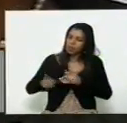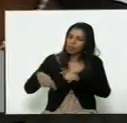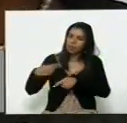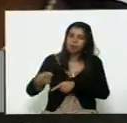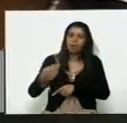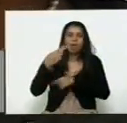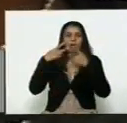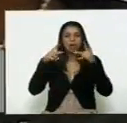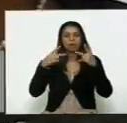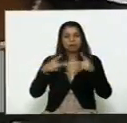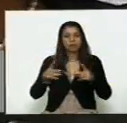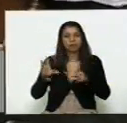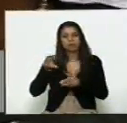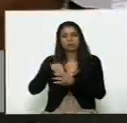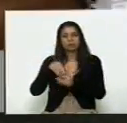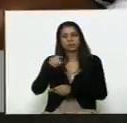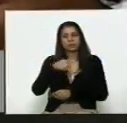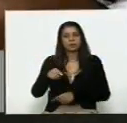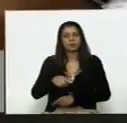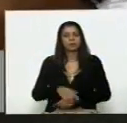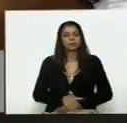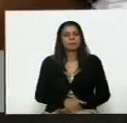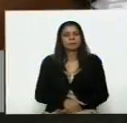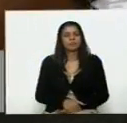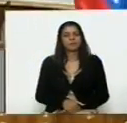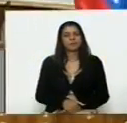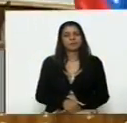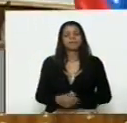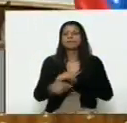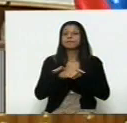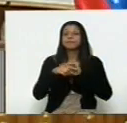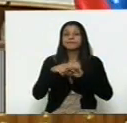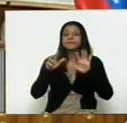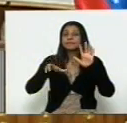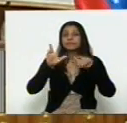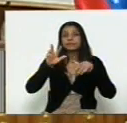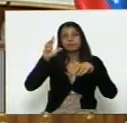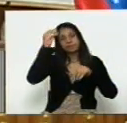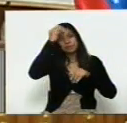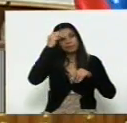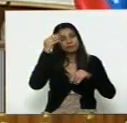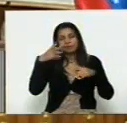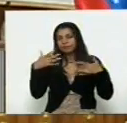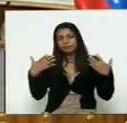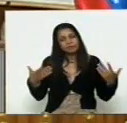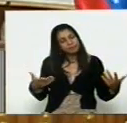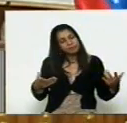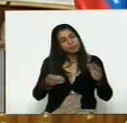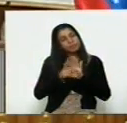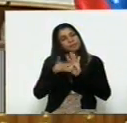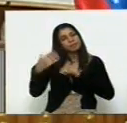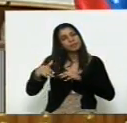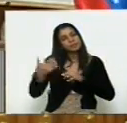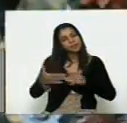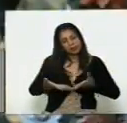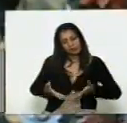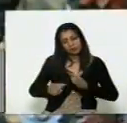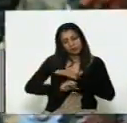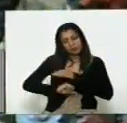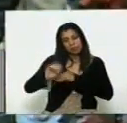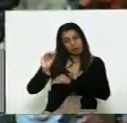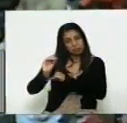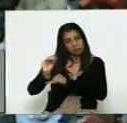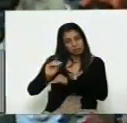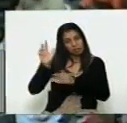servicios públicos. Es todo. En consideración, artículo 13 sobre derecho a protección del parto y el nacimiento humanizado.